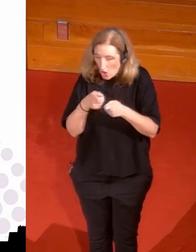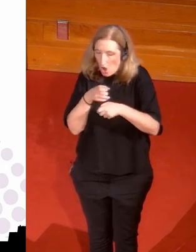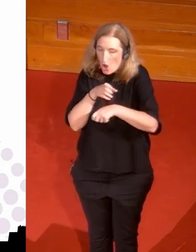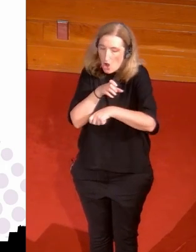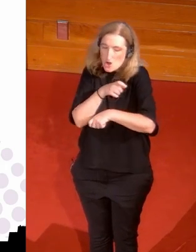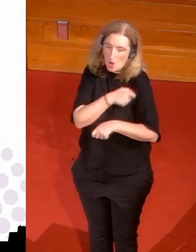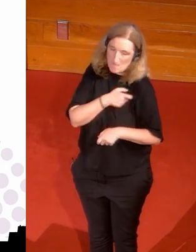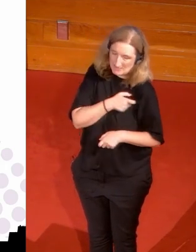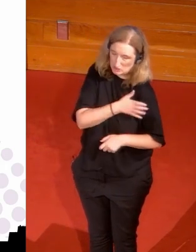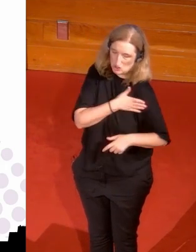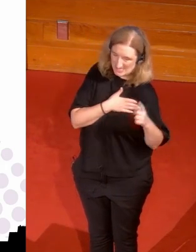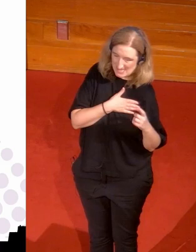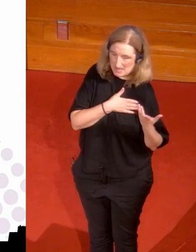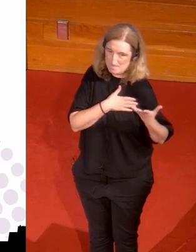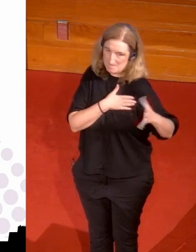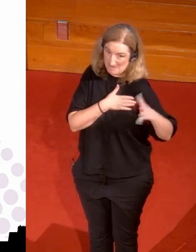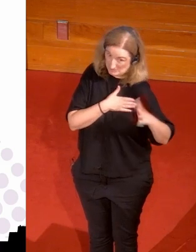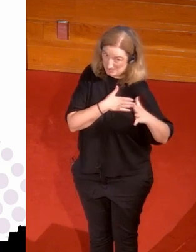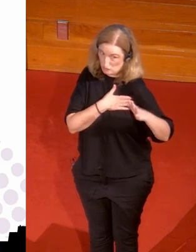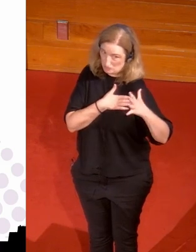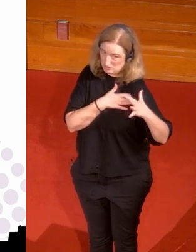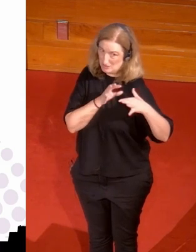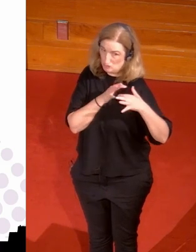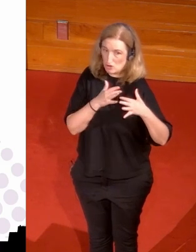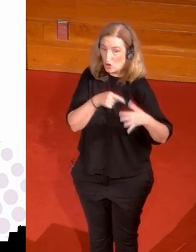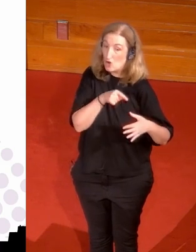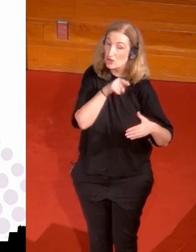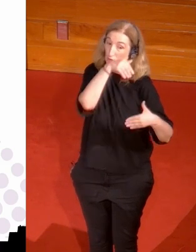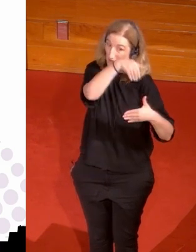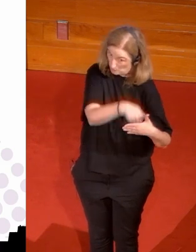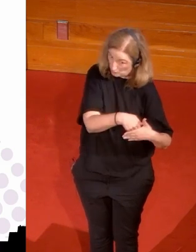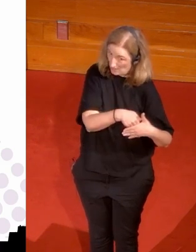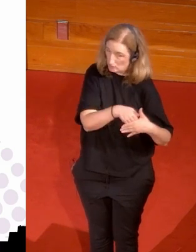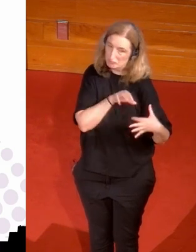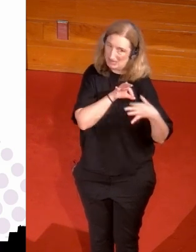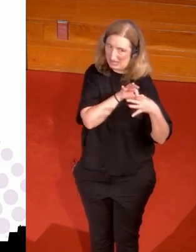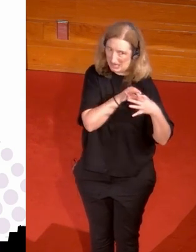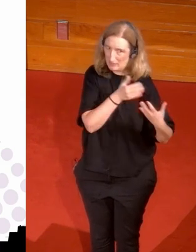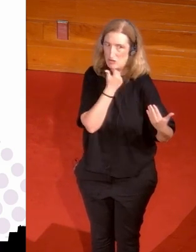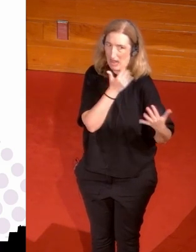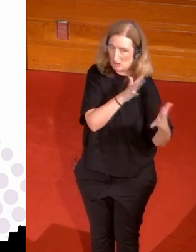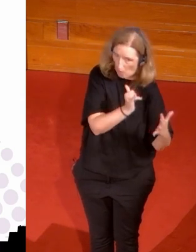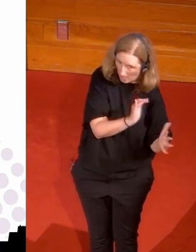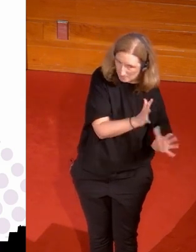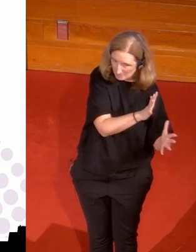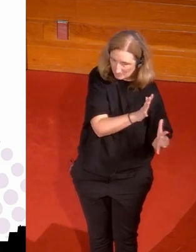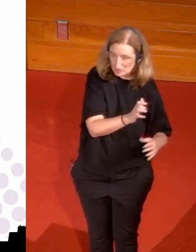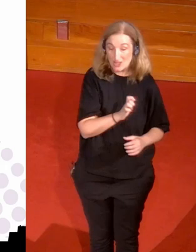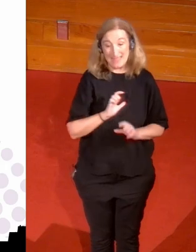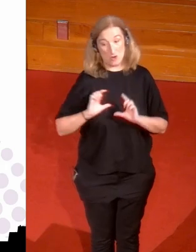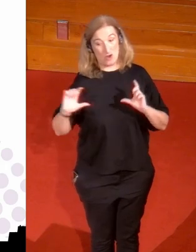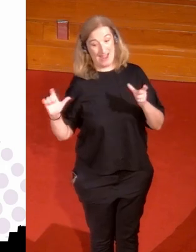la comisión que es lo que tiene más o menos que ver más o menos que ver con lo que tú has votado al parlamento europeo y luego